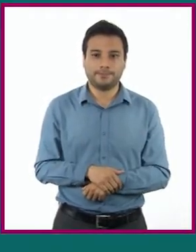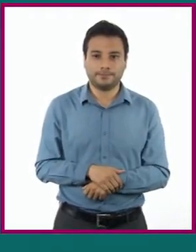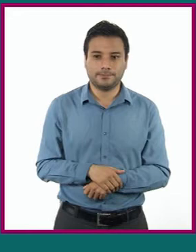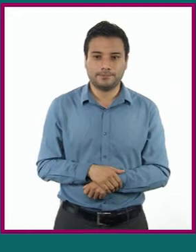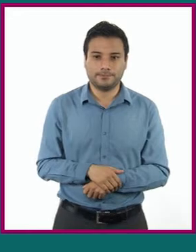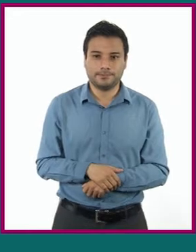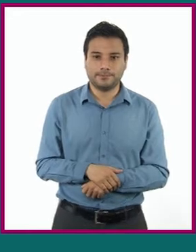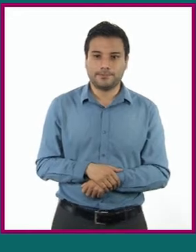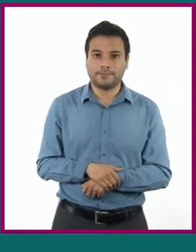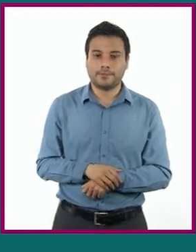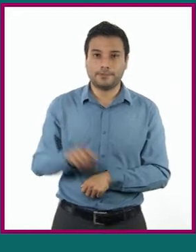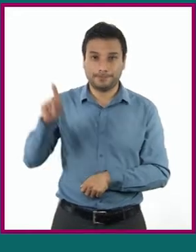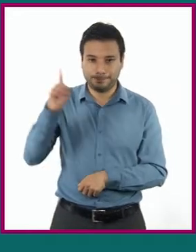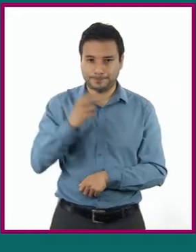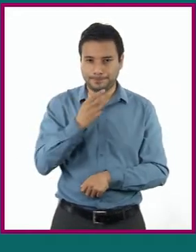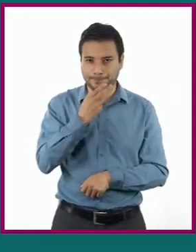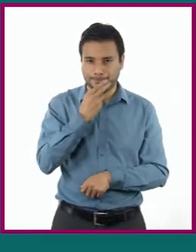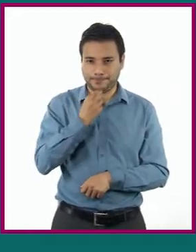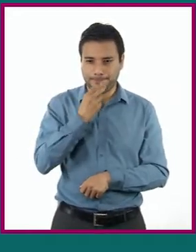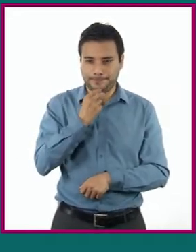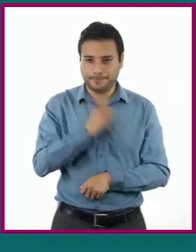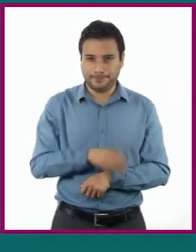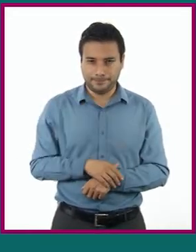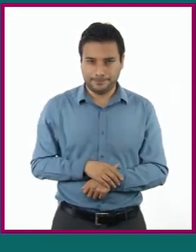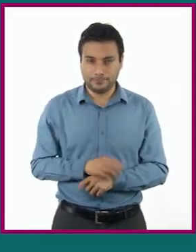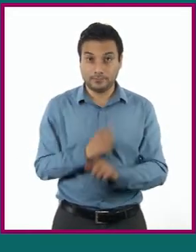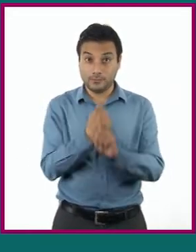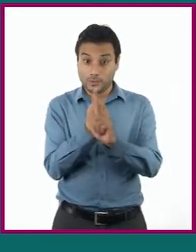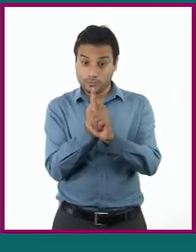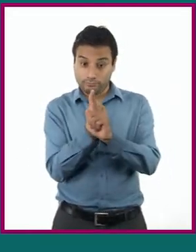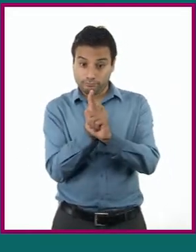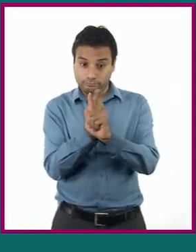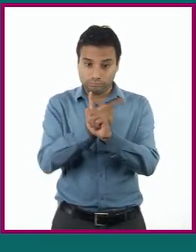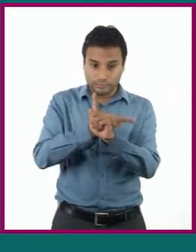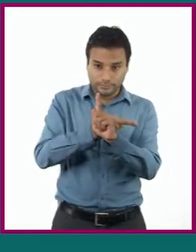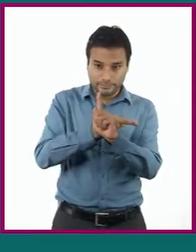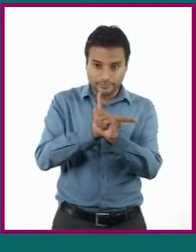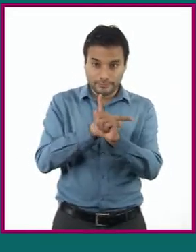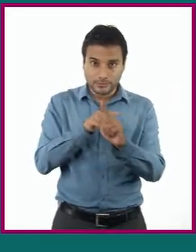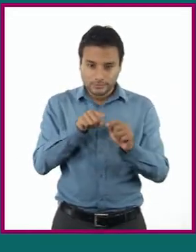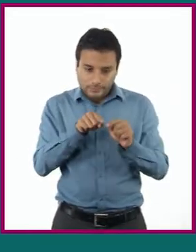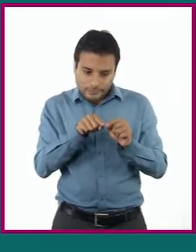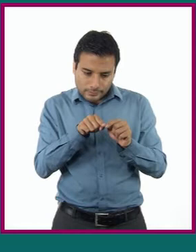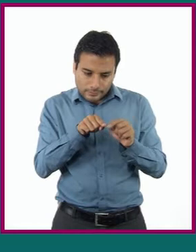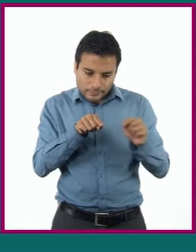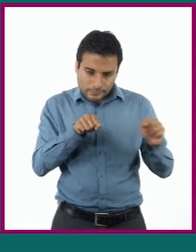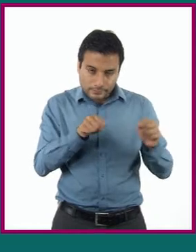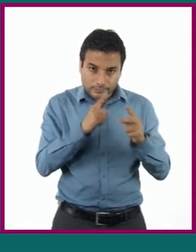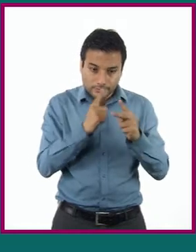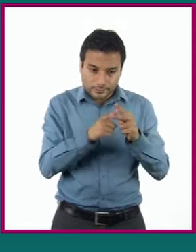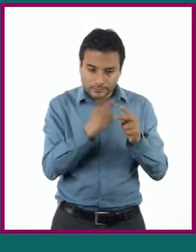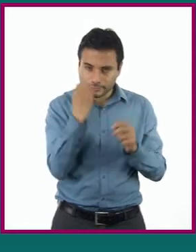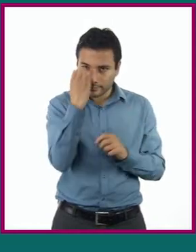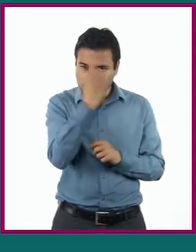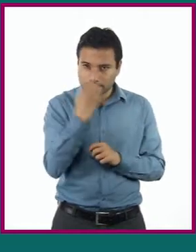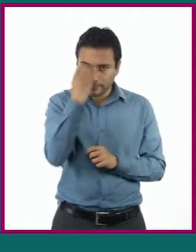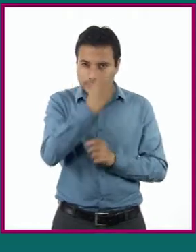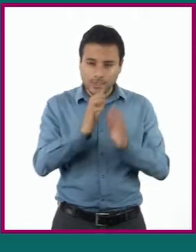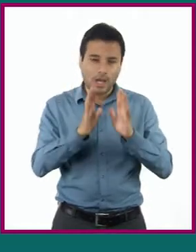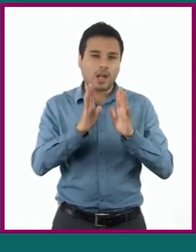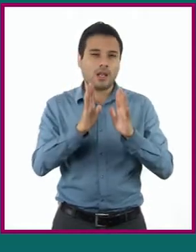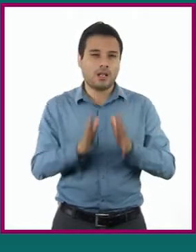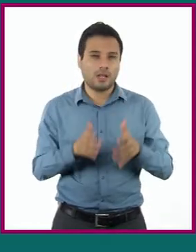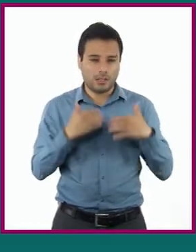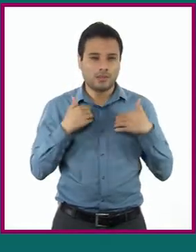Eratóstenes midió la sombra producida y con esto pudo calcular el ángulo de incidencia del Sol en Alejandría, mientras